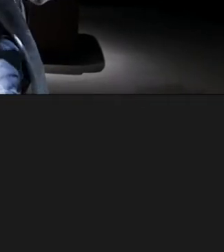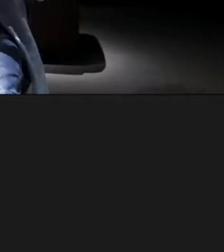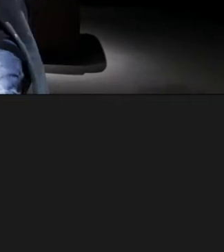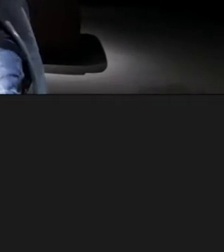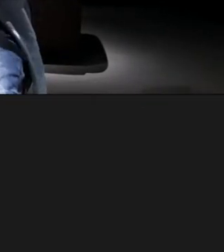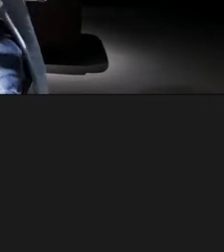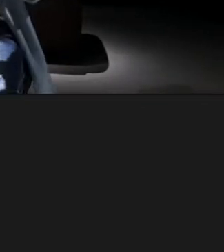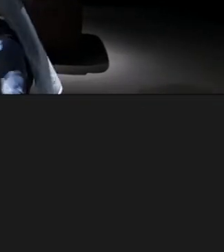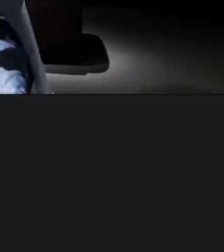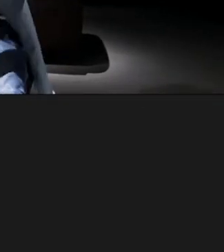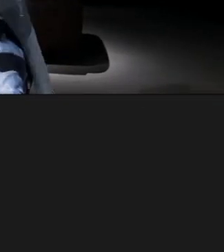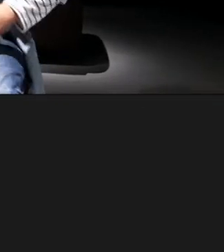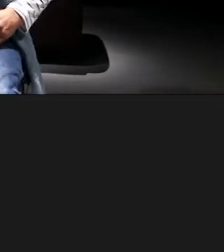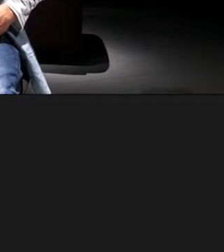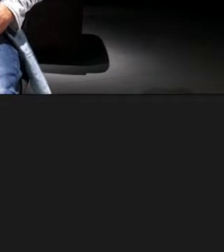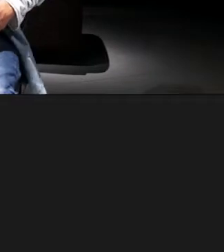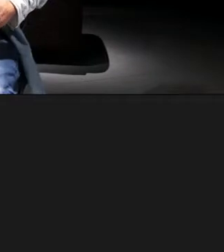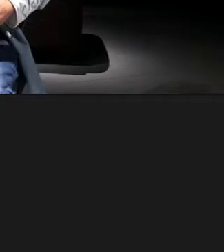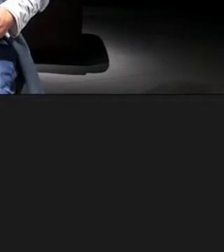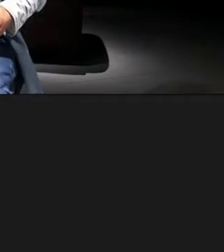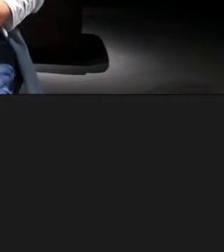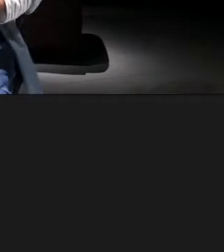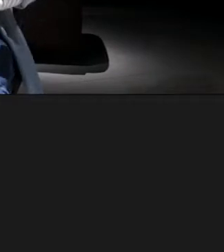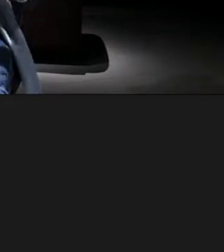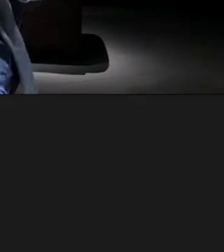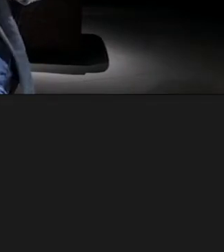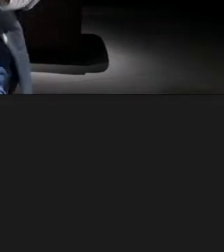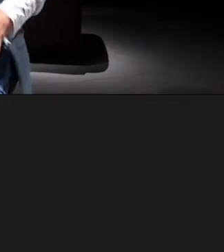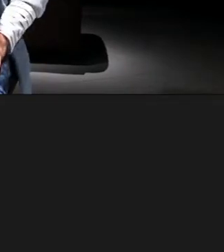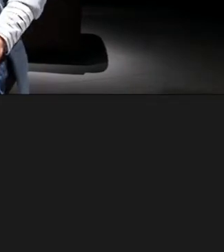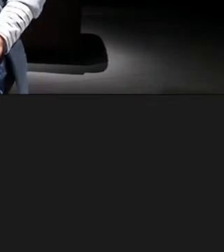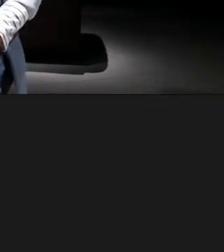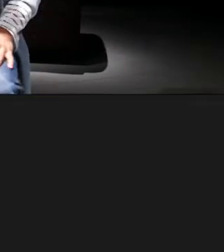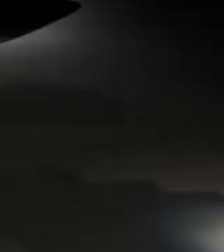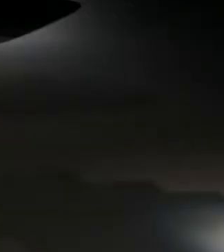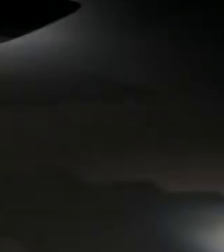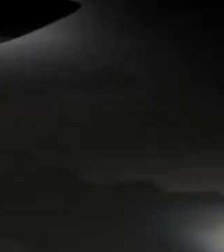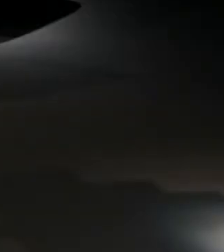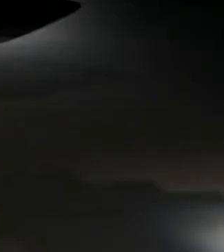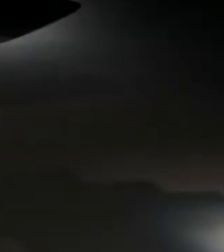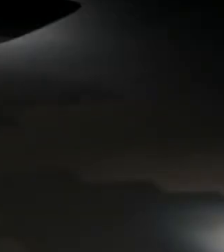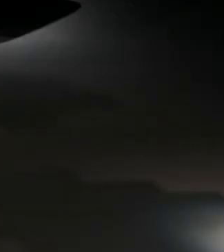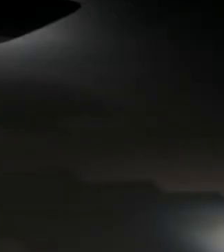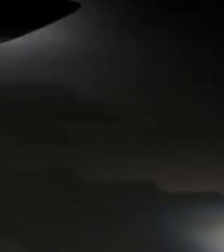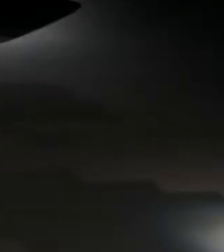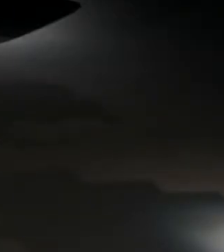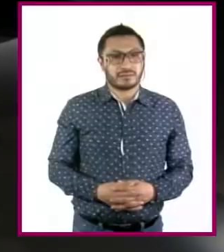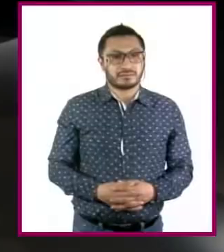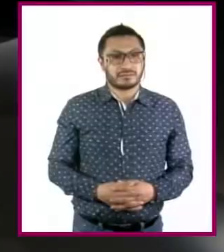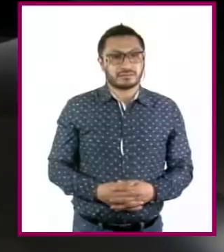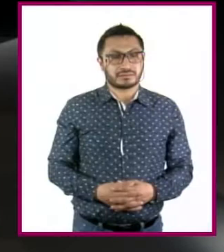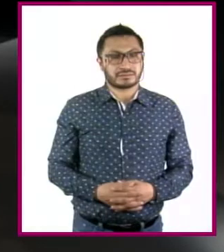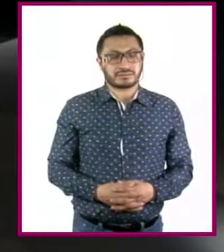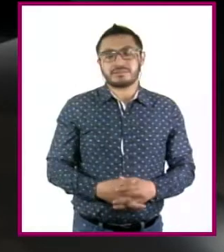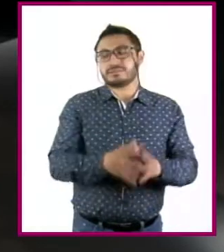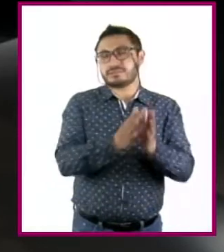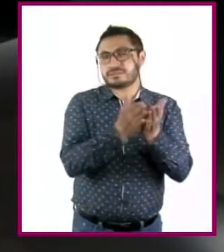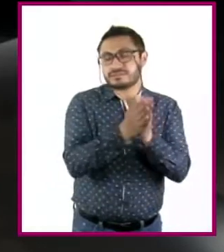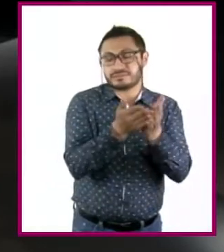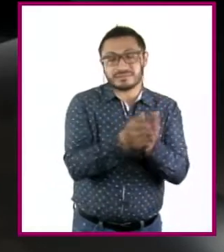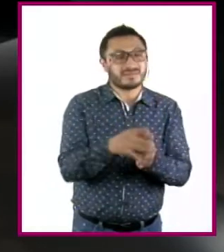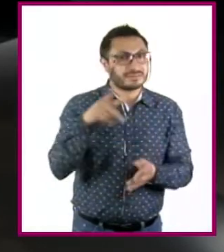que tal protección no entre en conflicto con la primera o con la segunda ley. En las novelas de Asimov,